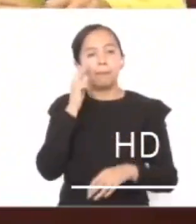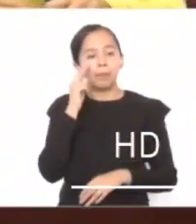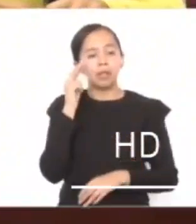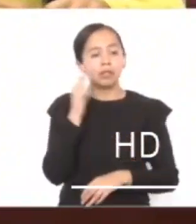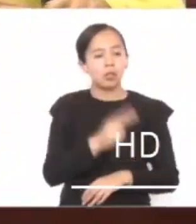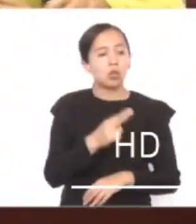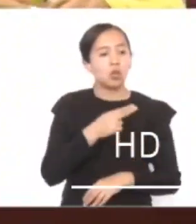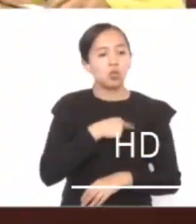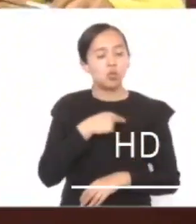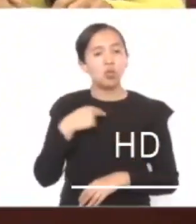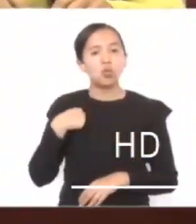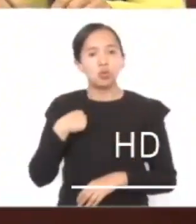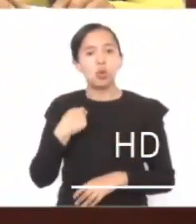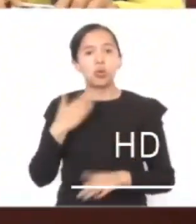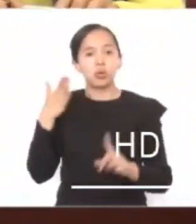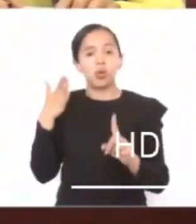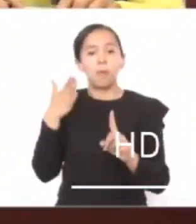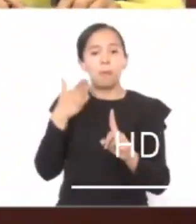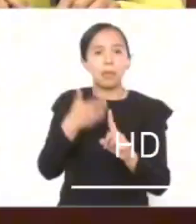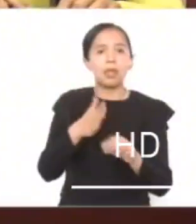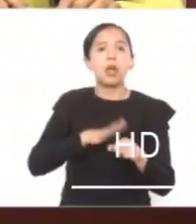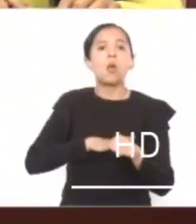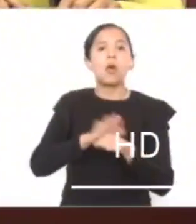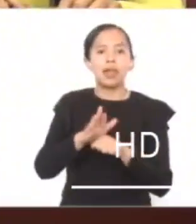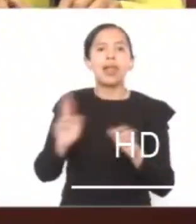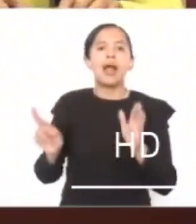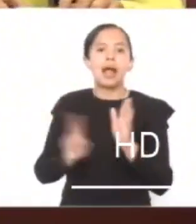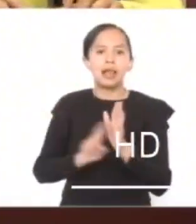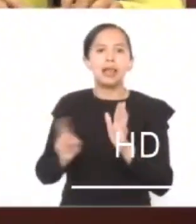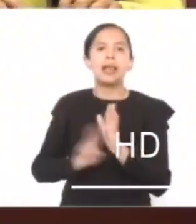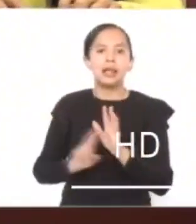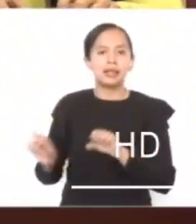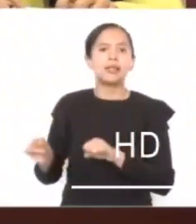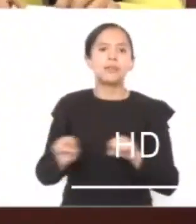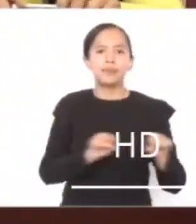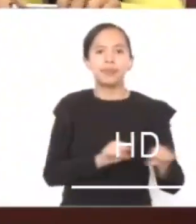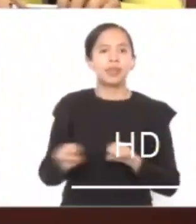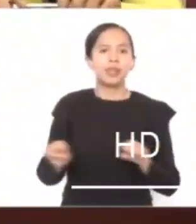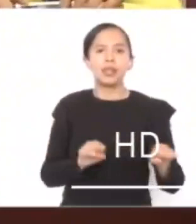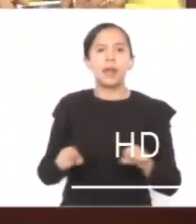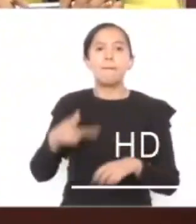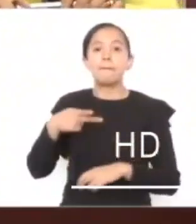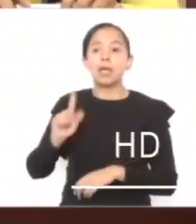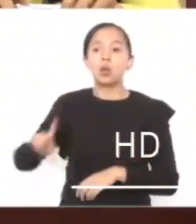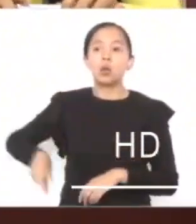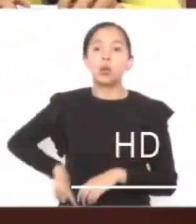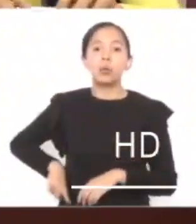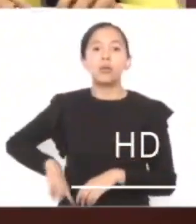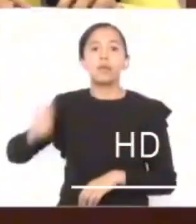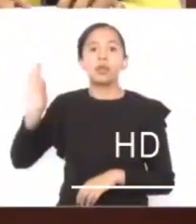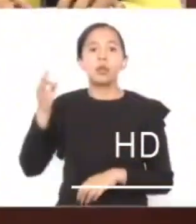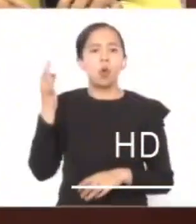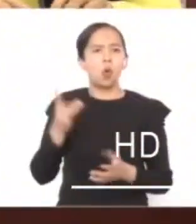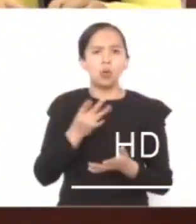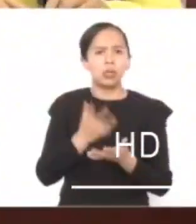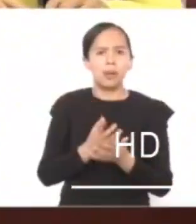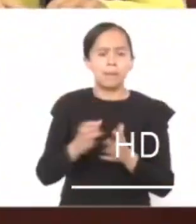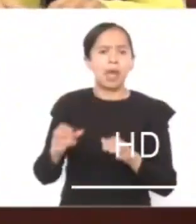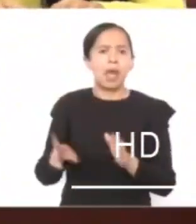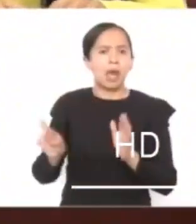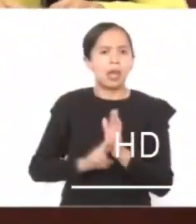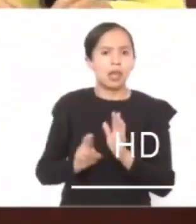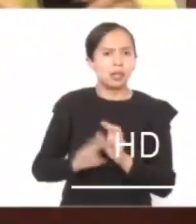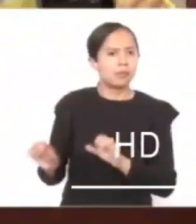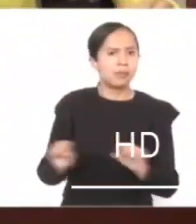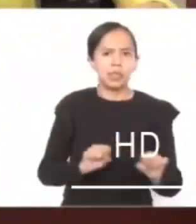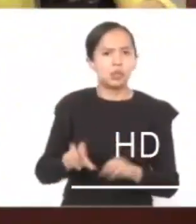es lo que estamos nosotros buscando, acelerar el tema de que se utilice para alertamiento sísmico, pero Gobierno Federal lo va a utilizar no solo para alertamiento sísmico en las